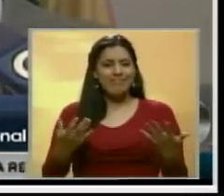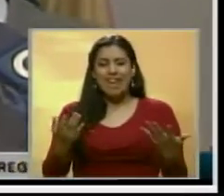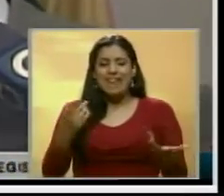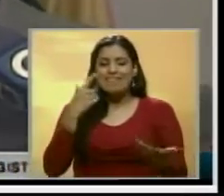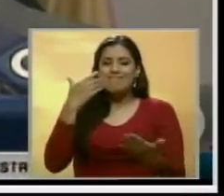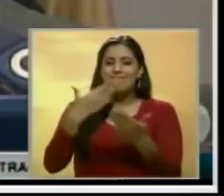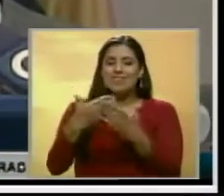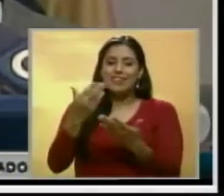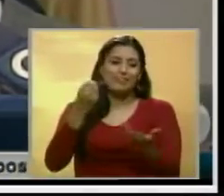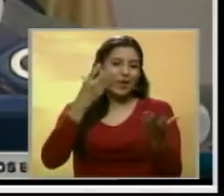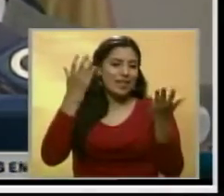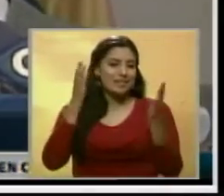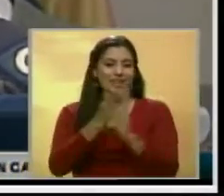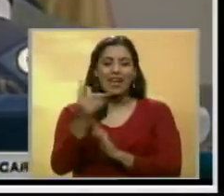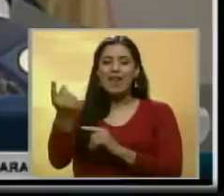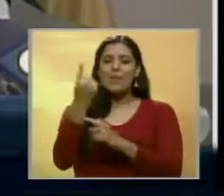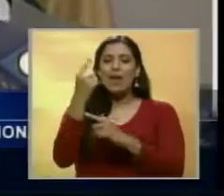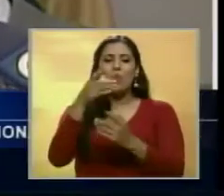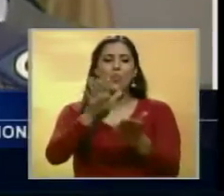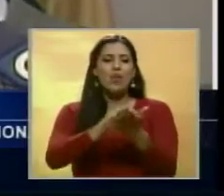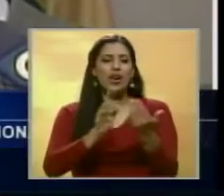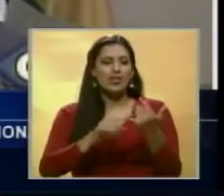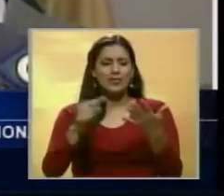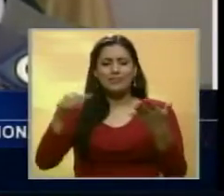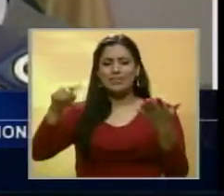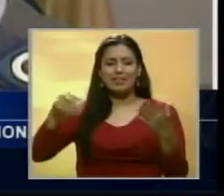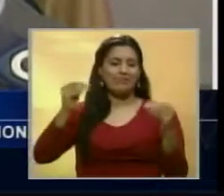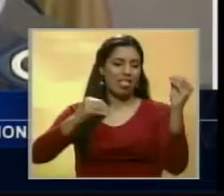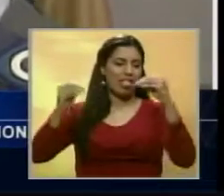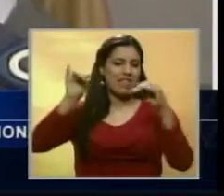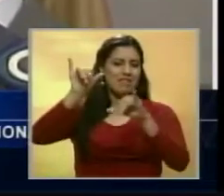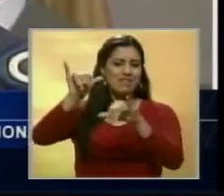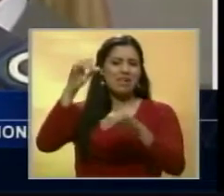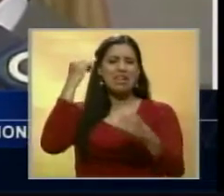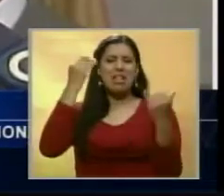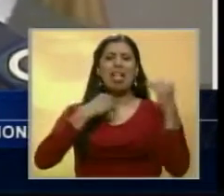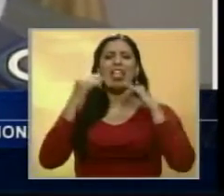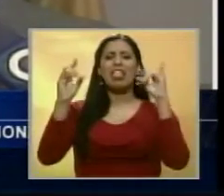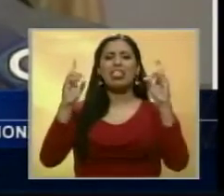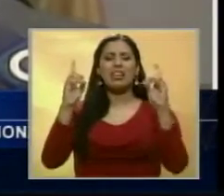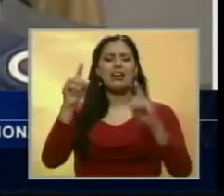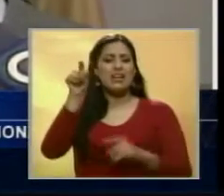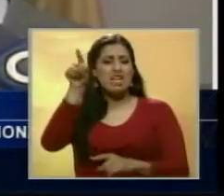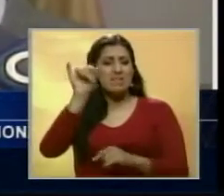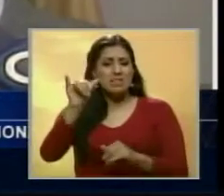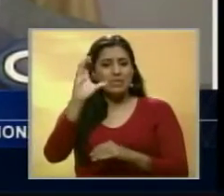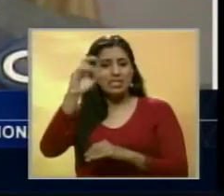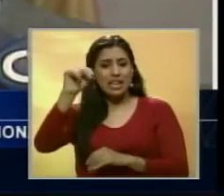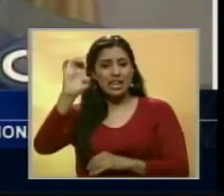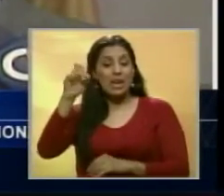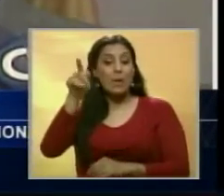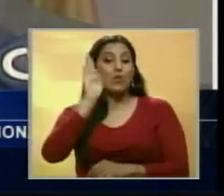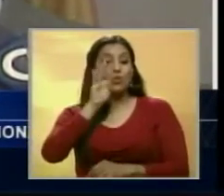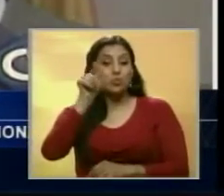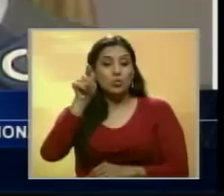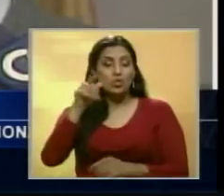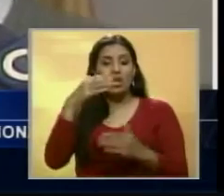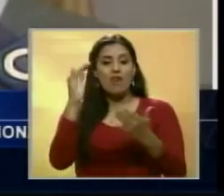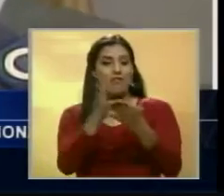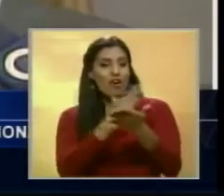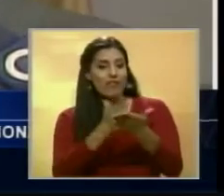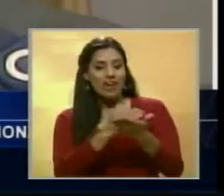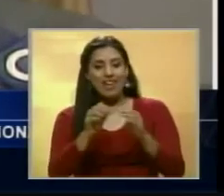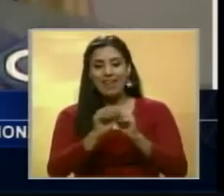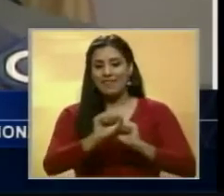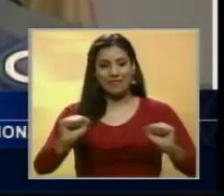Mira, bueno, que si pusieron muertos, que si, en fin. Ellos hacen lo que les da la gana. No pudieron, con sus marramucias, invalidar todas las